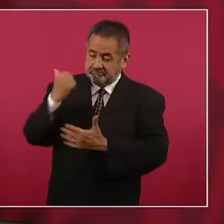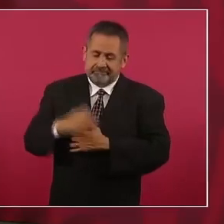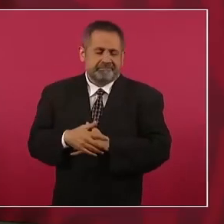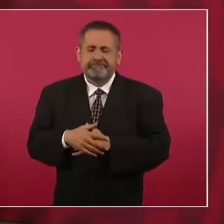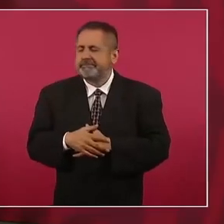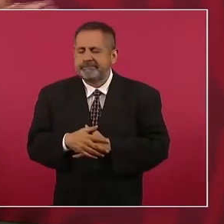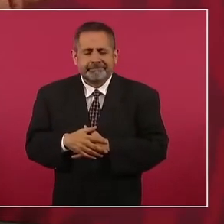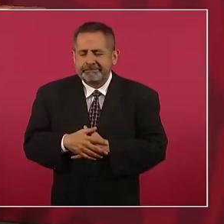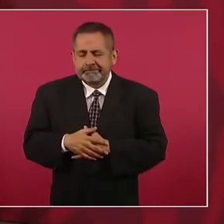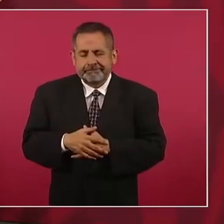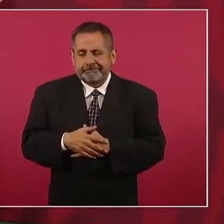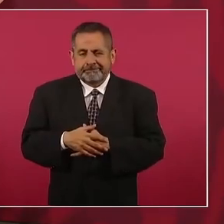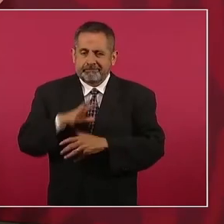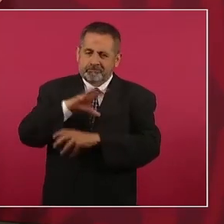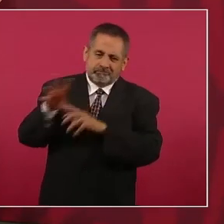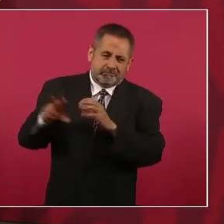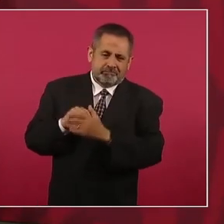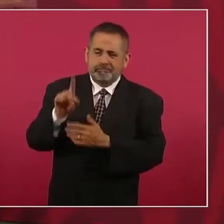totalitarismo.